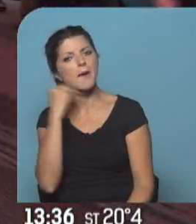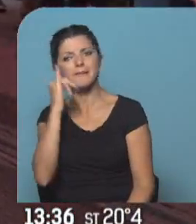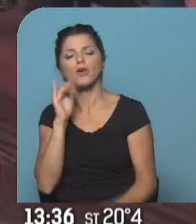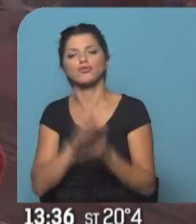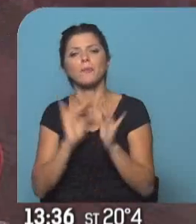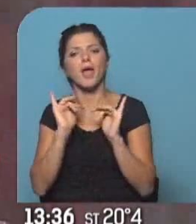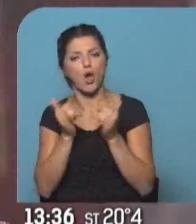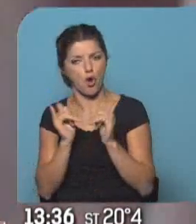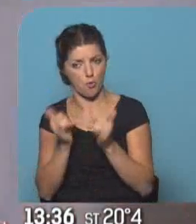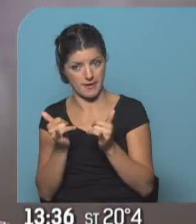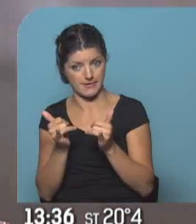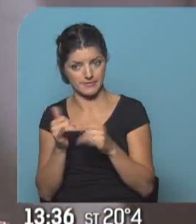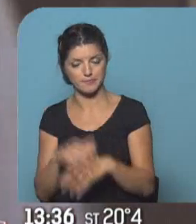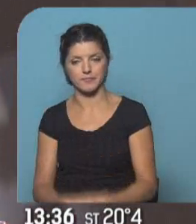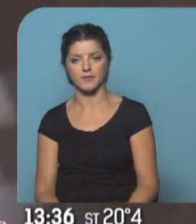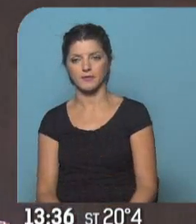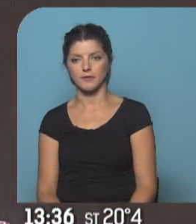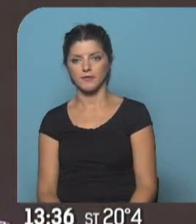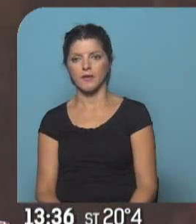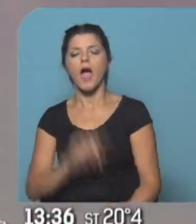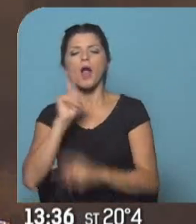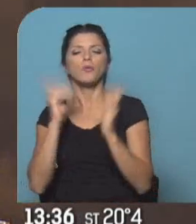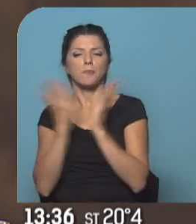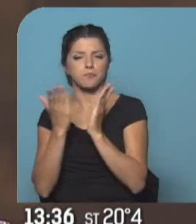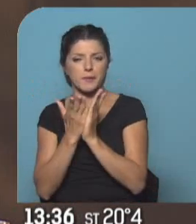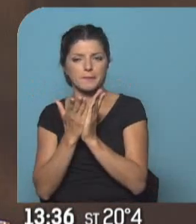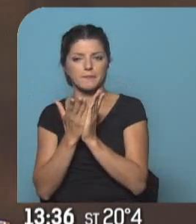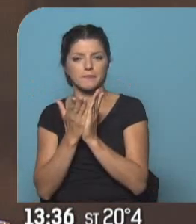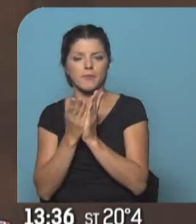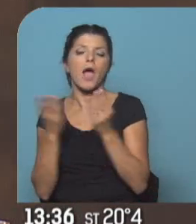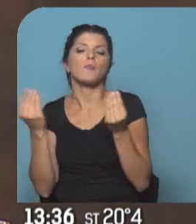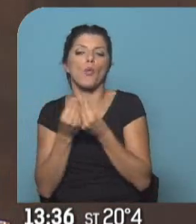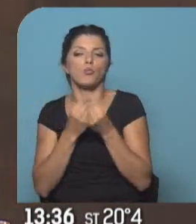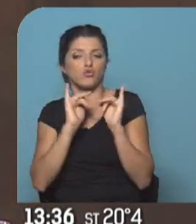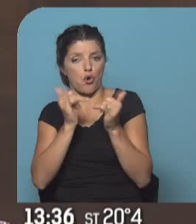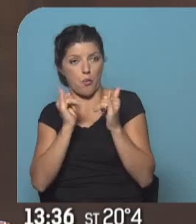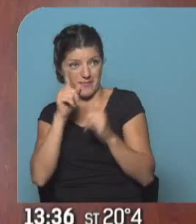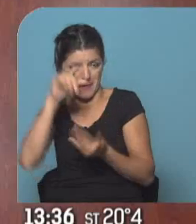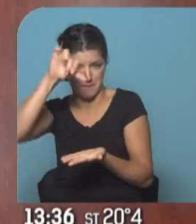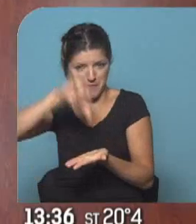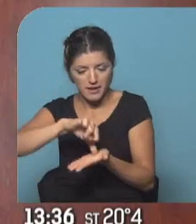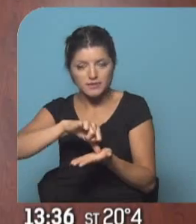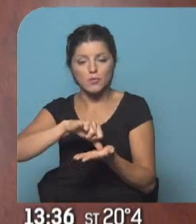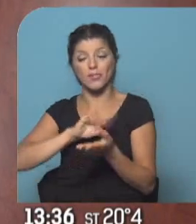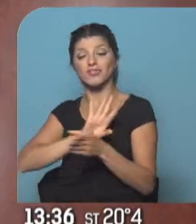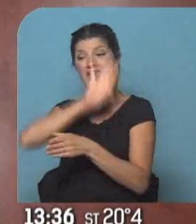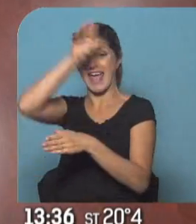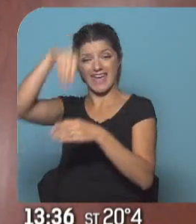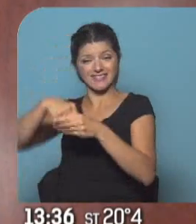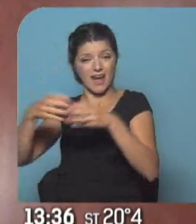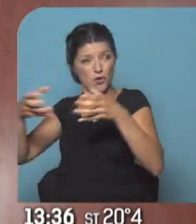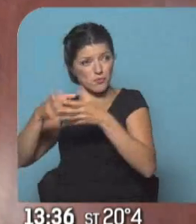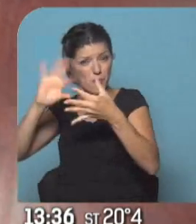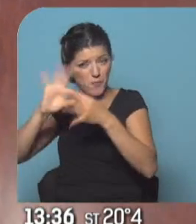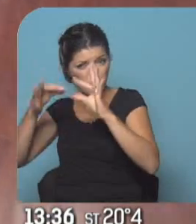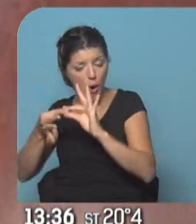los análisis lo que señalan es que mientras había expectativas, porque muchos de los jóvenes polacos, una vez que Polonia ingresó a la Unión Europea, muchos de los jóvenes se